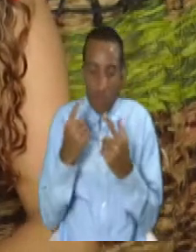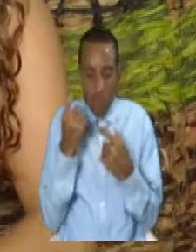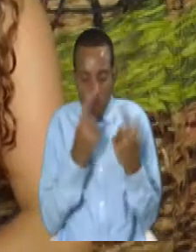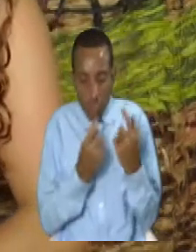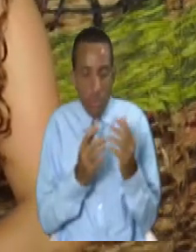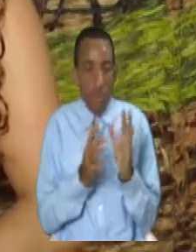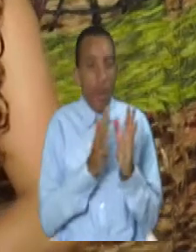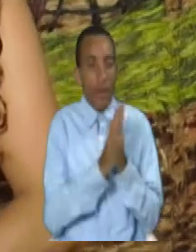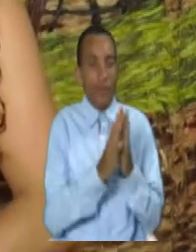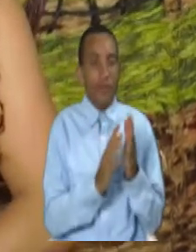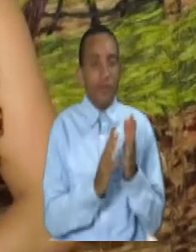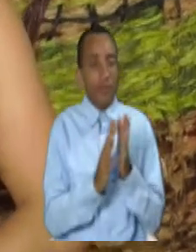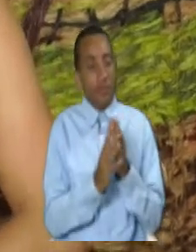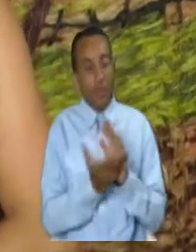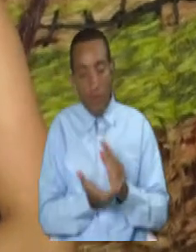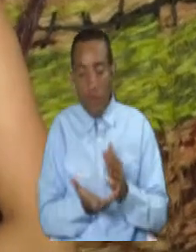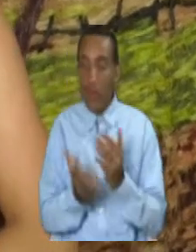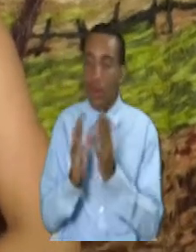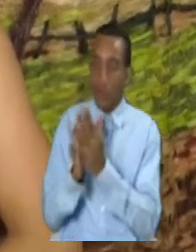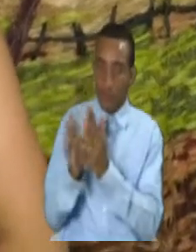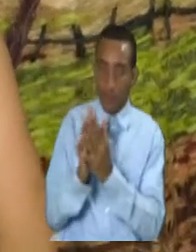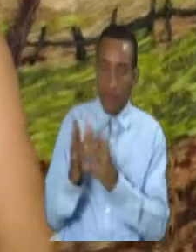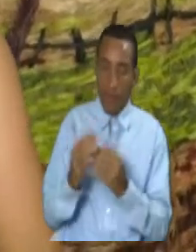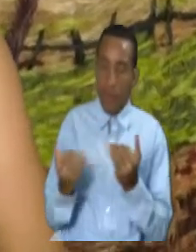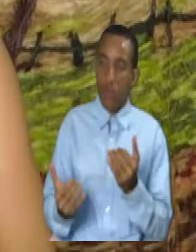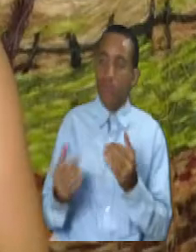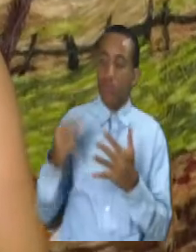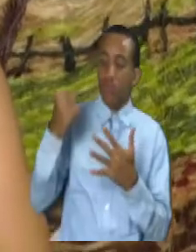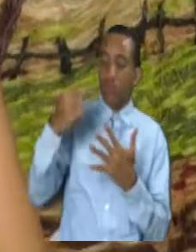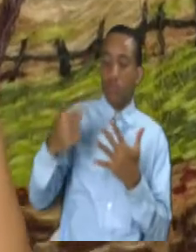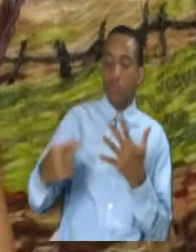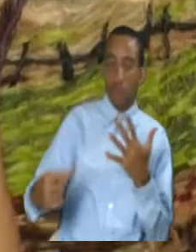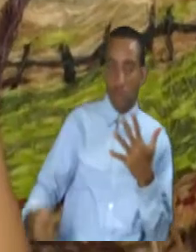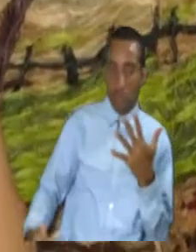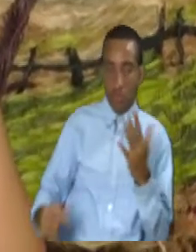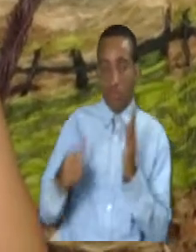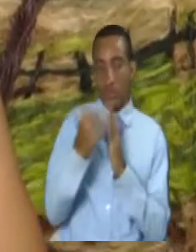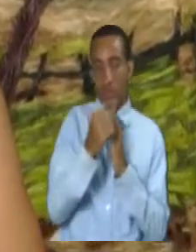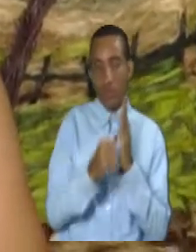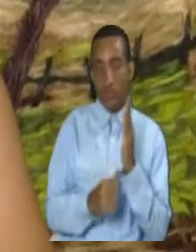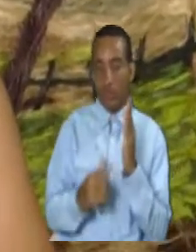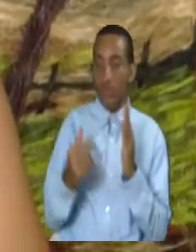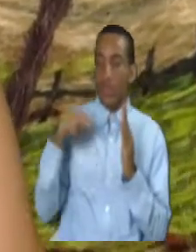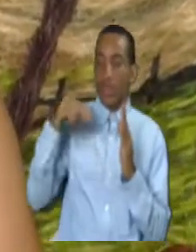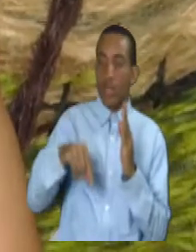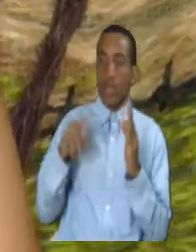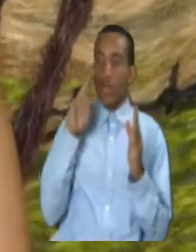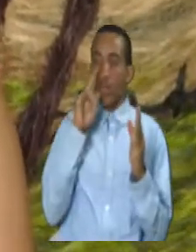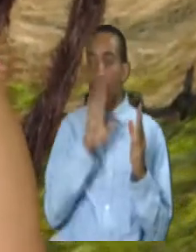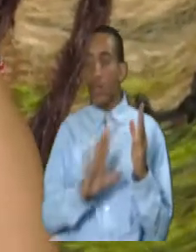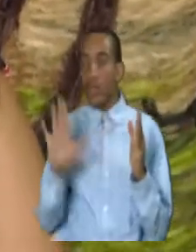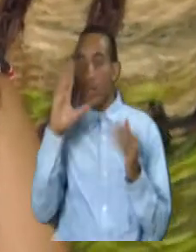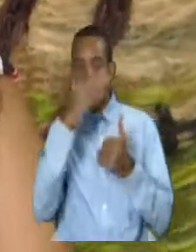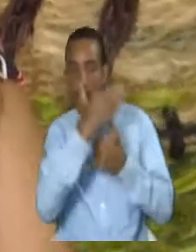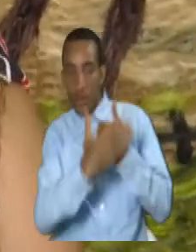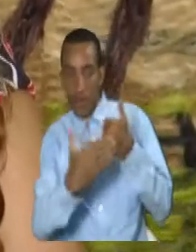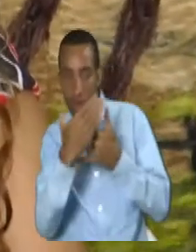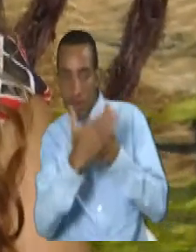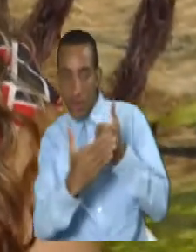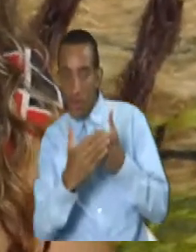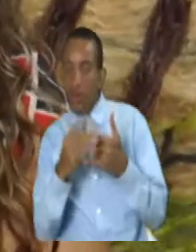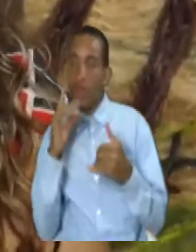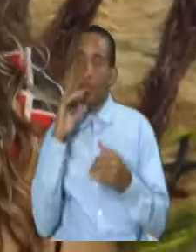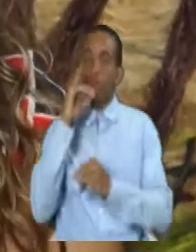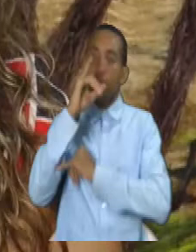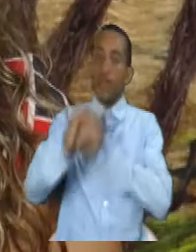ofreciendo. Claro que sí, Jennifer. Ahorita tenemos variedad de programas nacionales e internacionales. Como ejemplo,